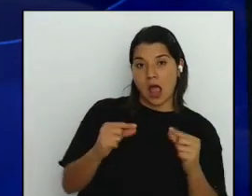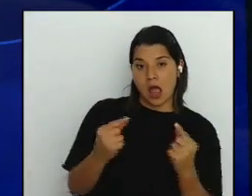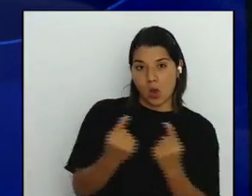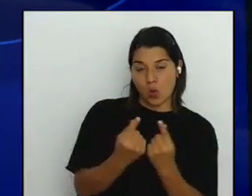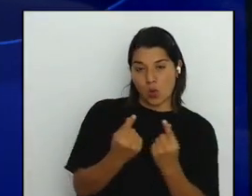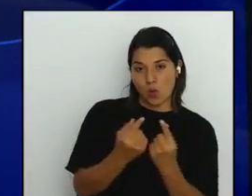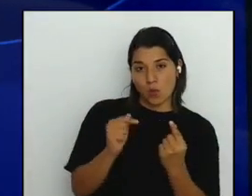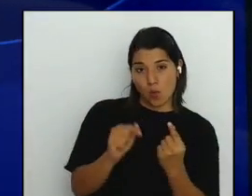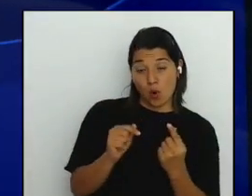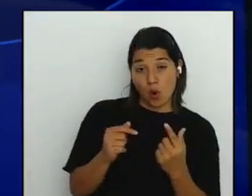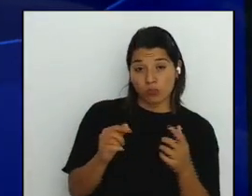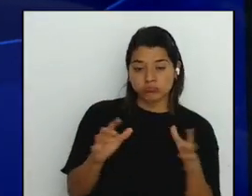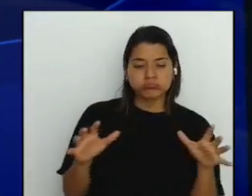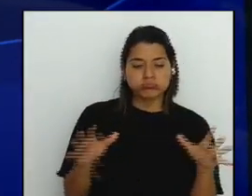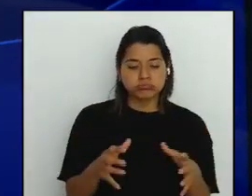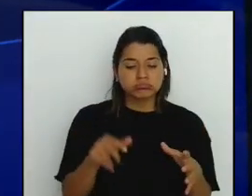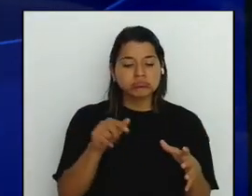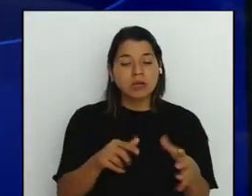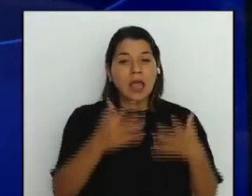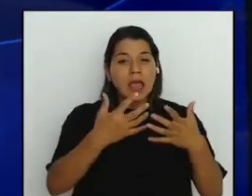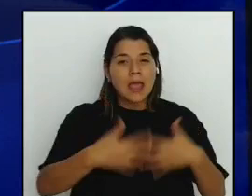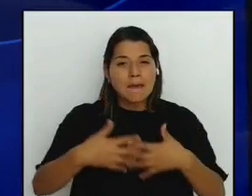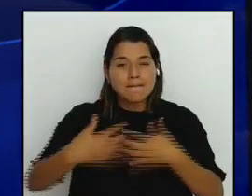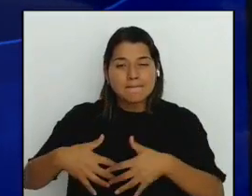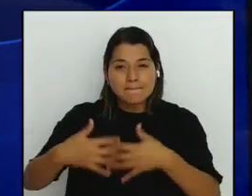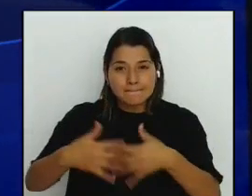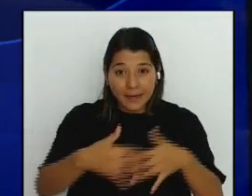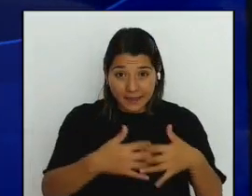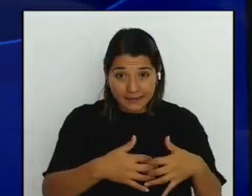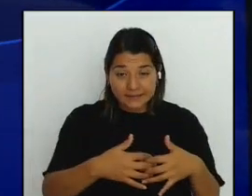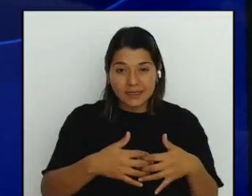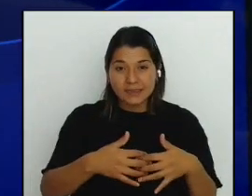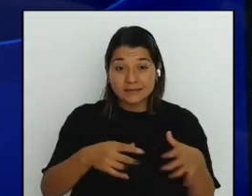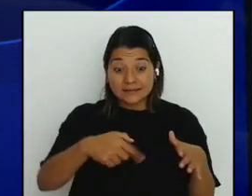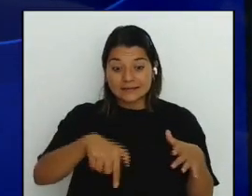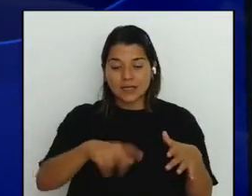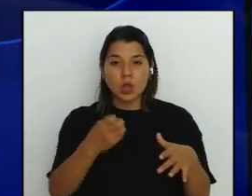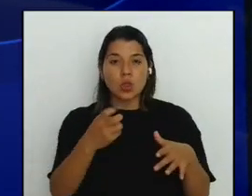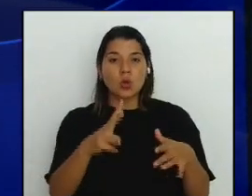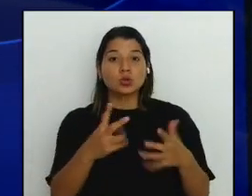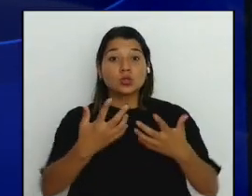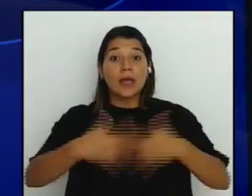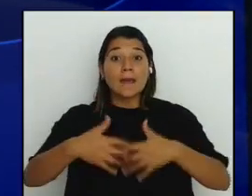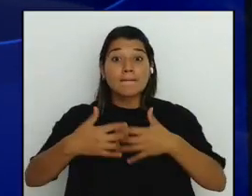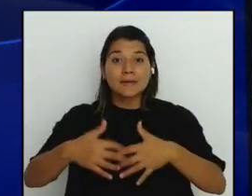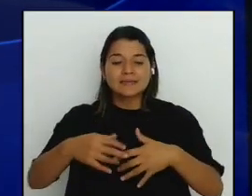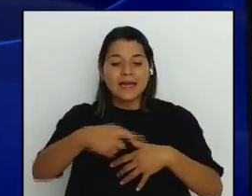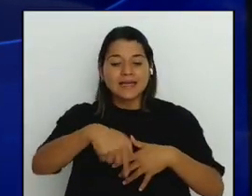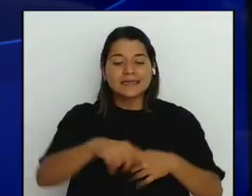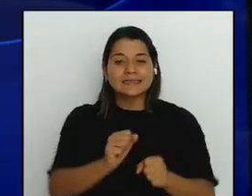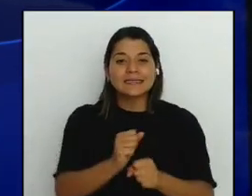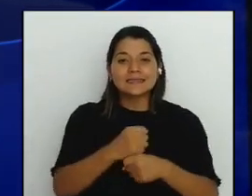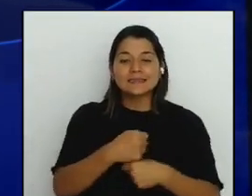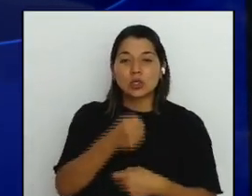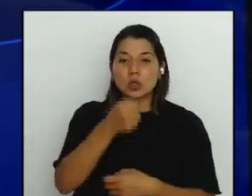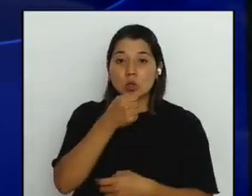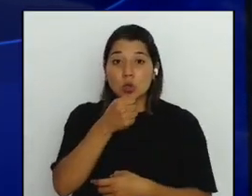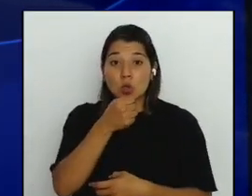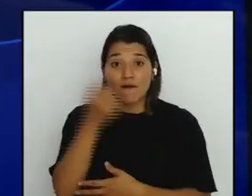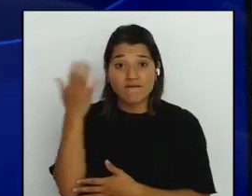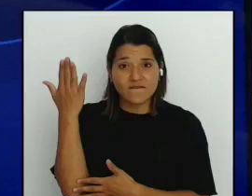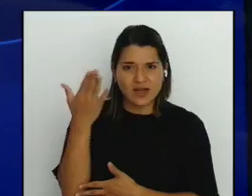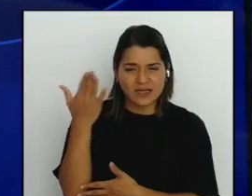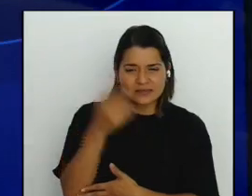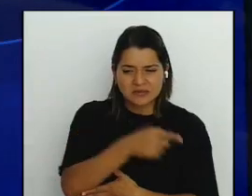empresas o compañías, o más bien 12 compañías, estaban realizando una conferencia de prensa para